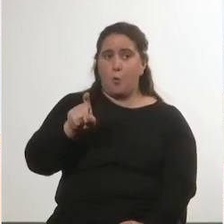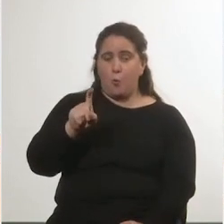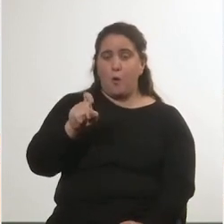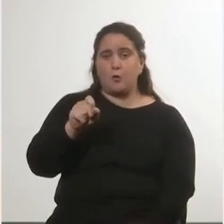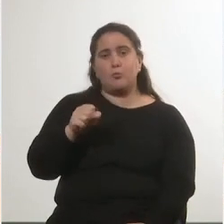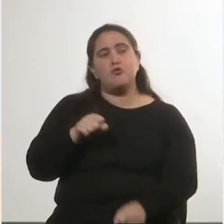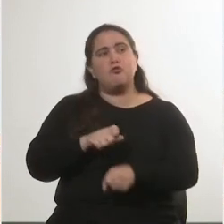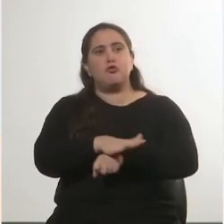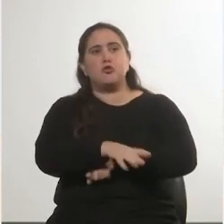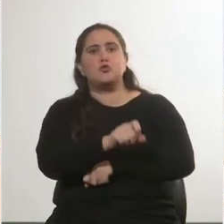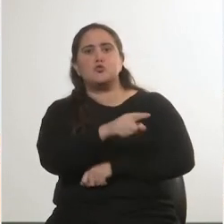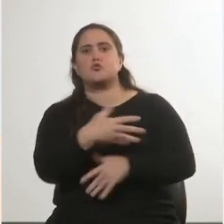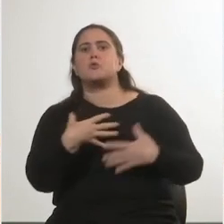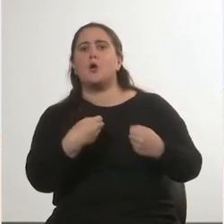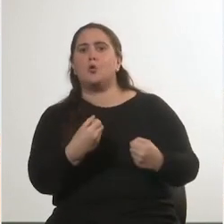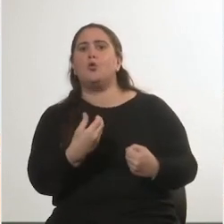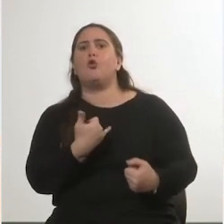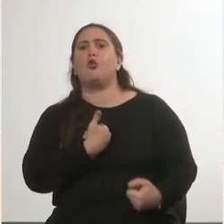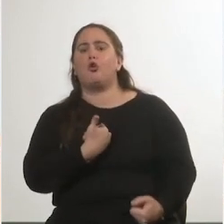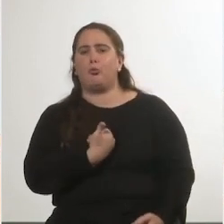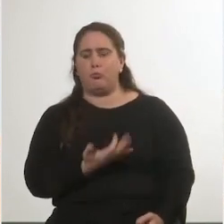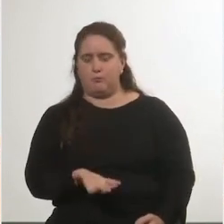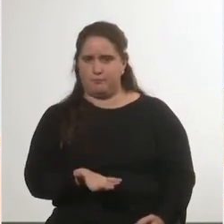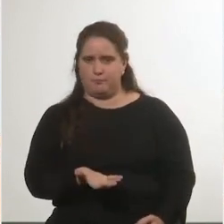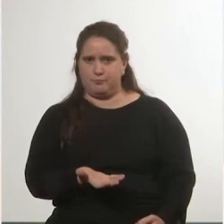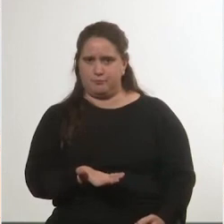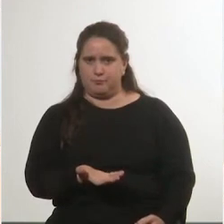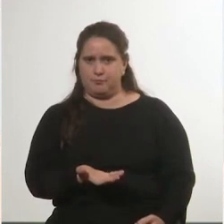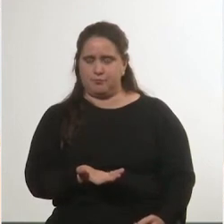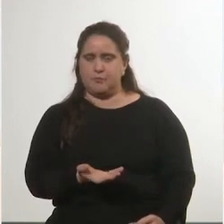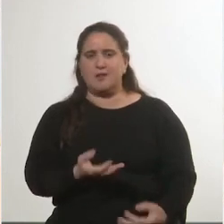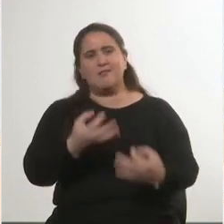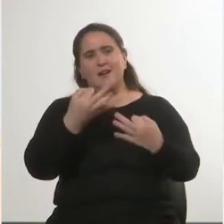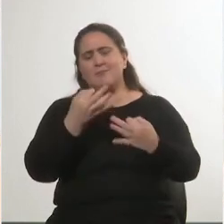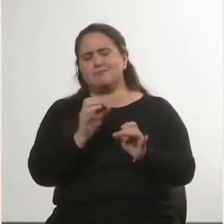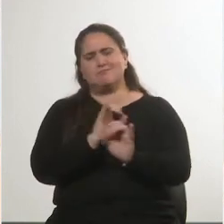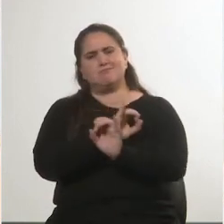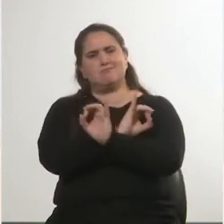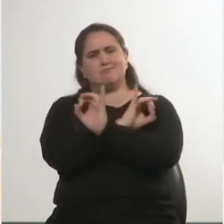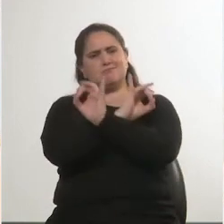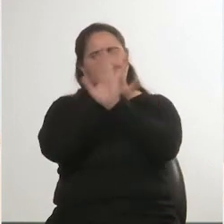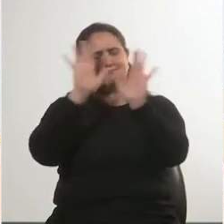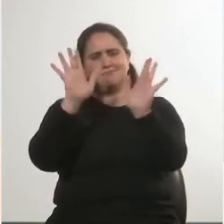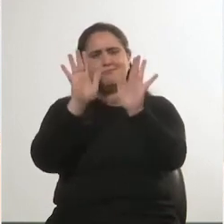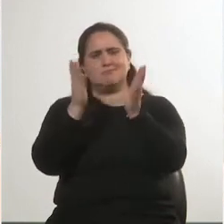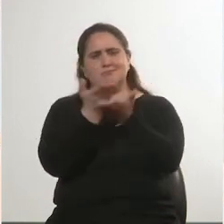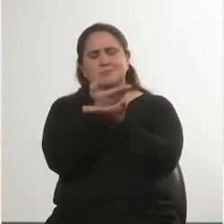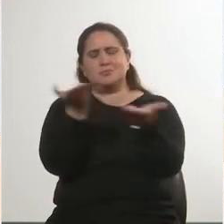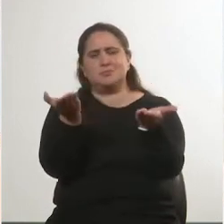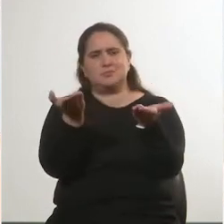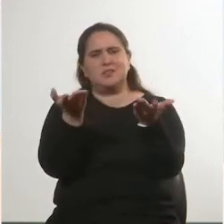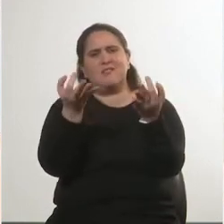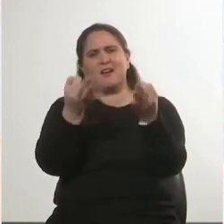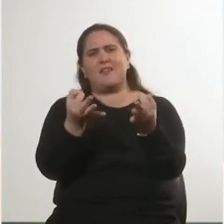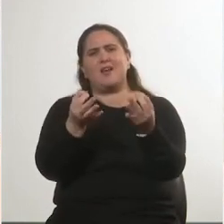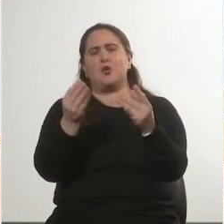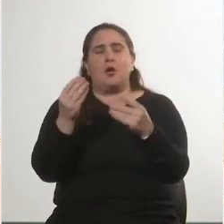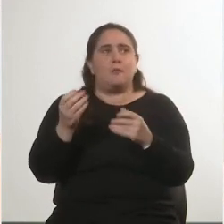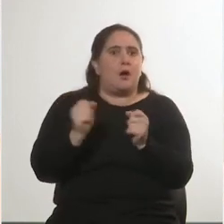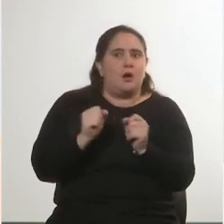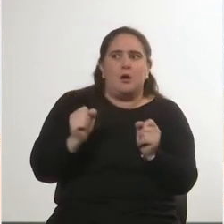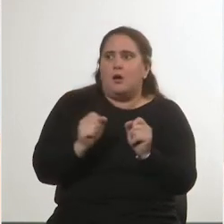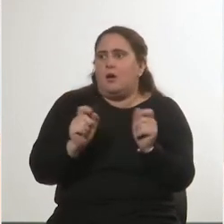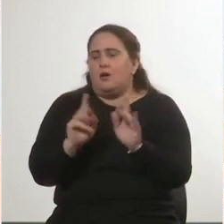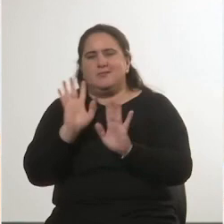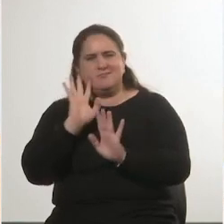puede incidir en su salud, y claramente quedó demostrado que no es para estar